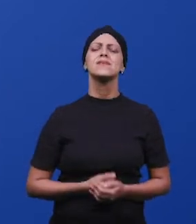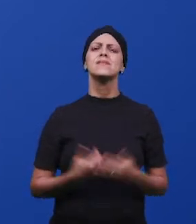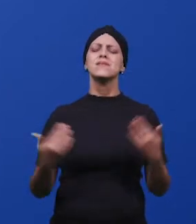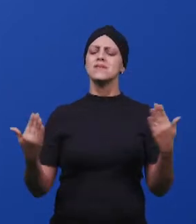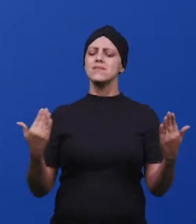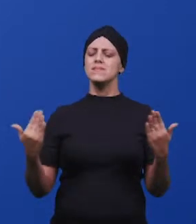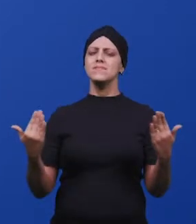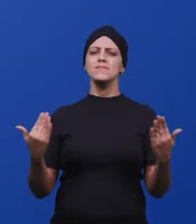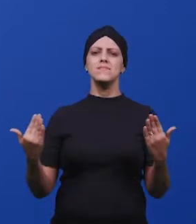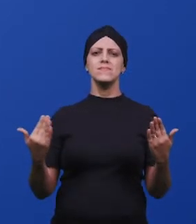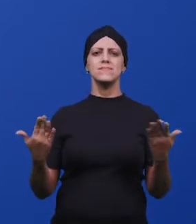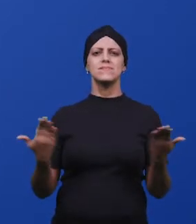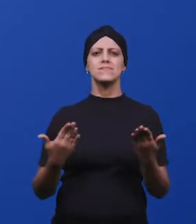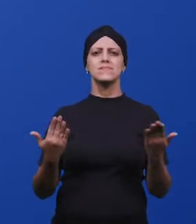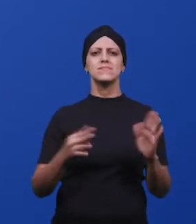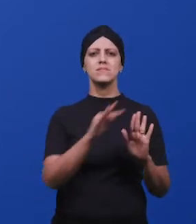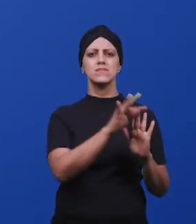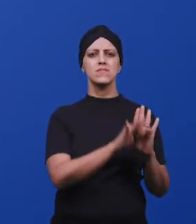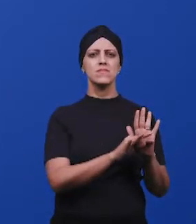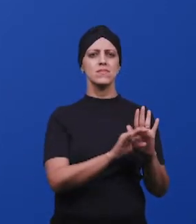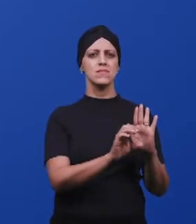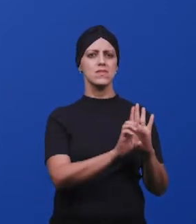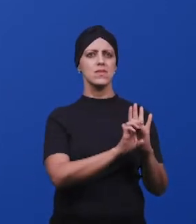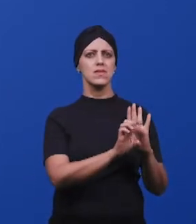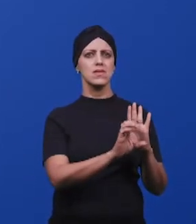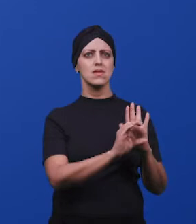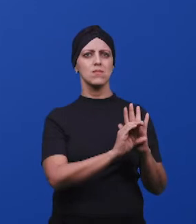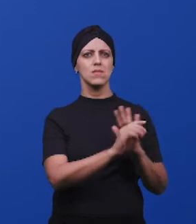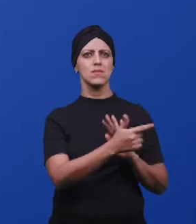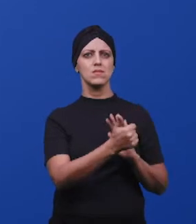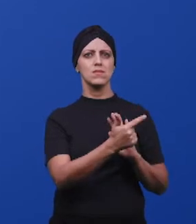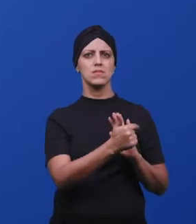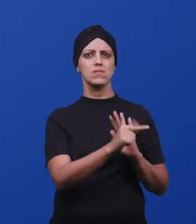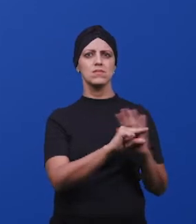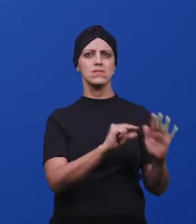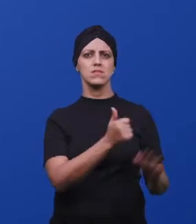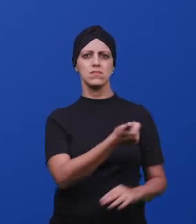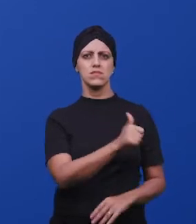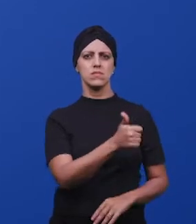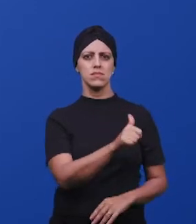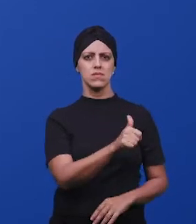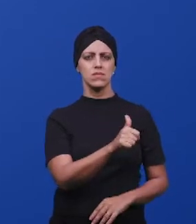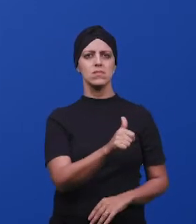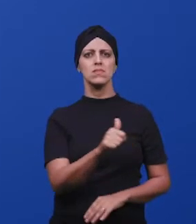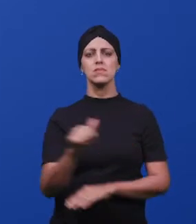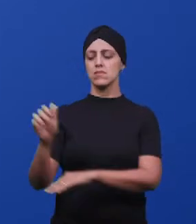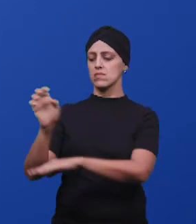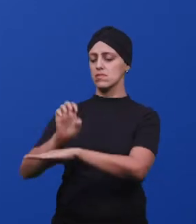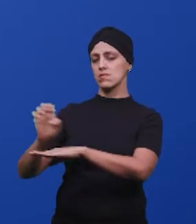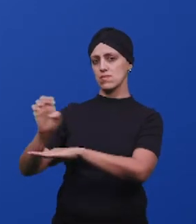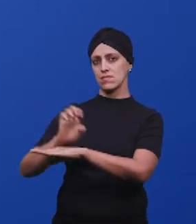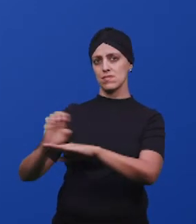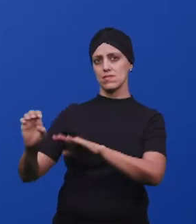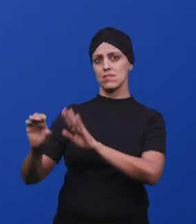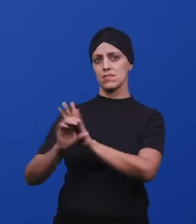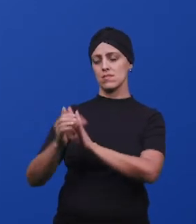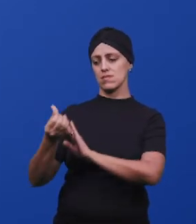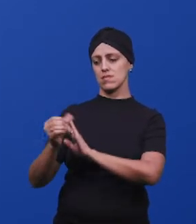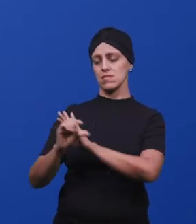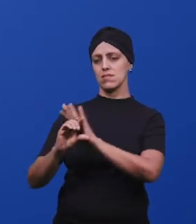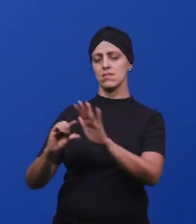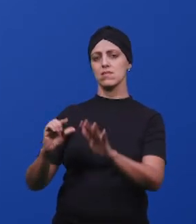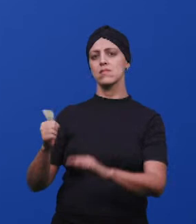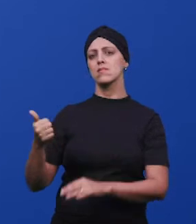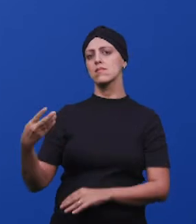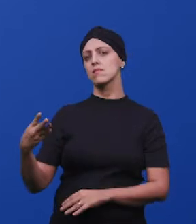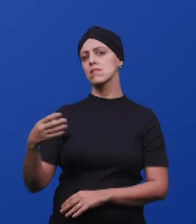irmãos. Faça uma comparação com o que está escrito em Êxodo, capítulo 12, versículo 11, o que está escrito